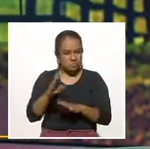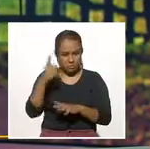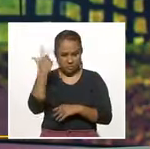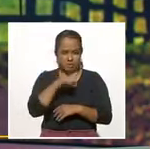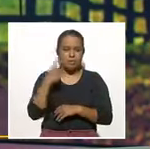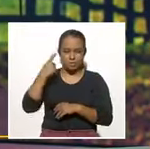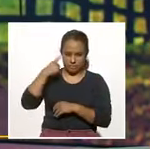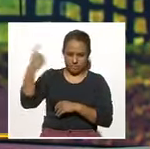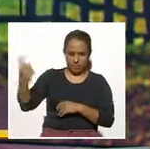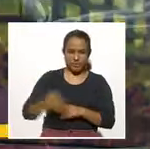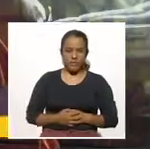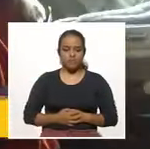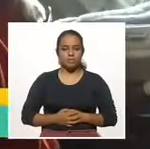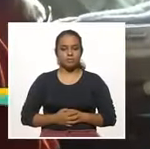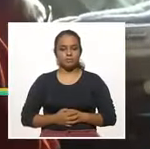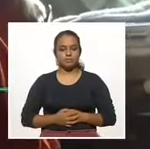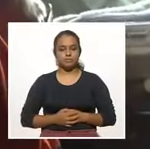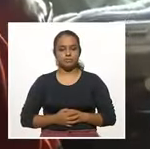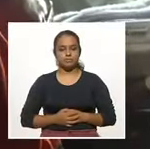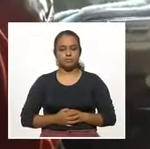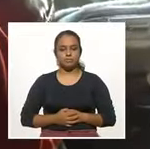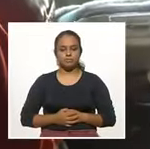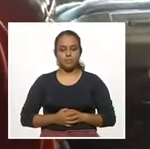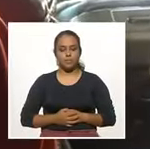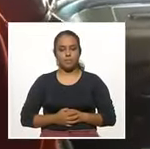Vamos a ver.